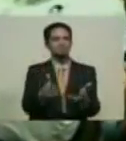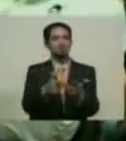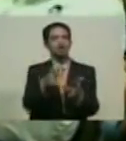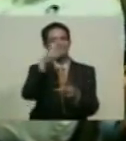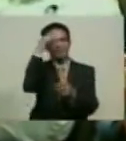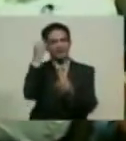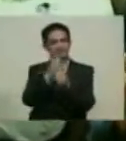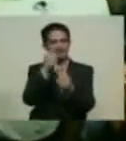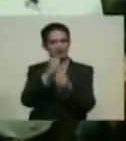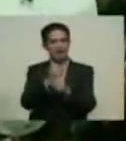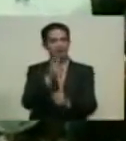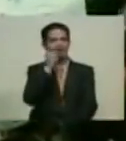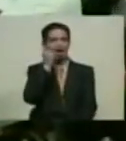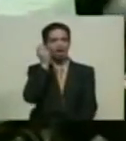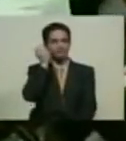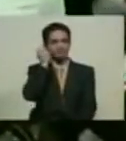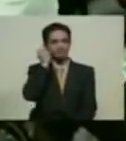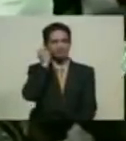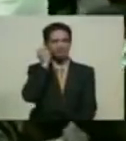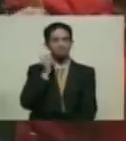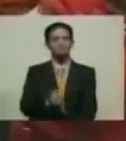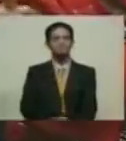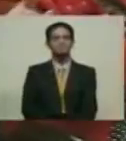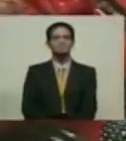Trabajadores y la Trabajadora.